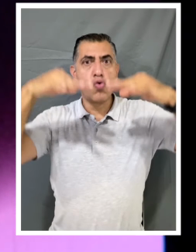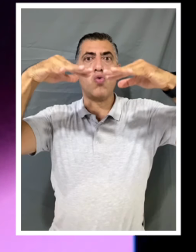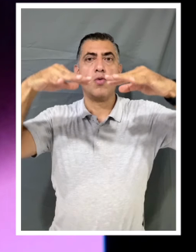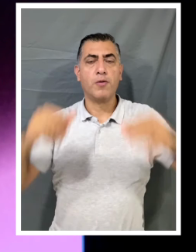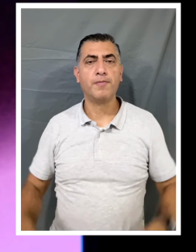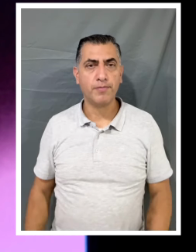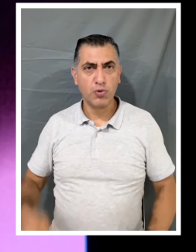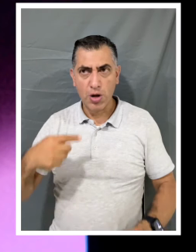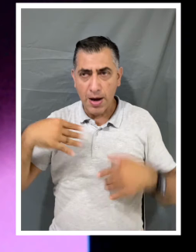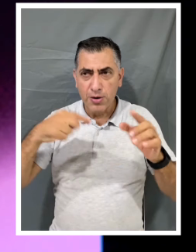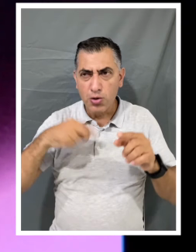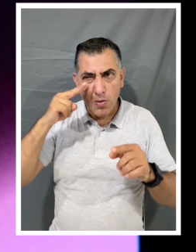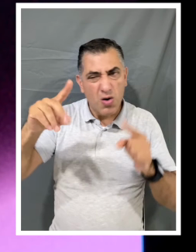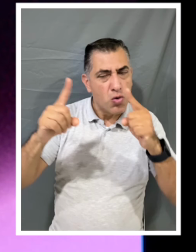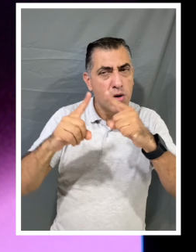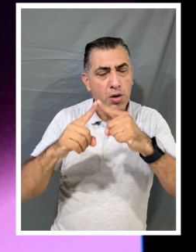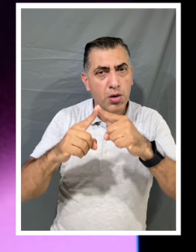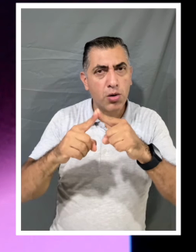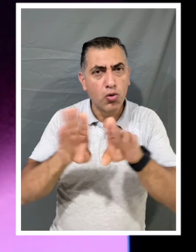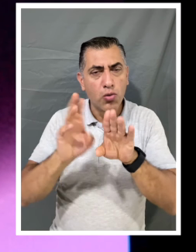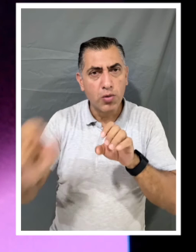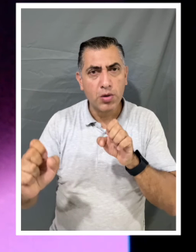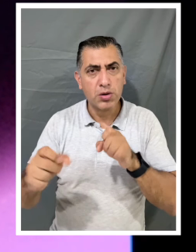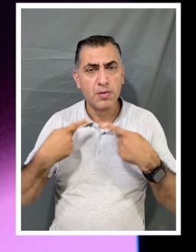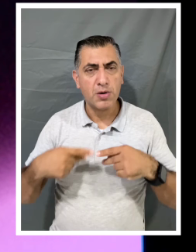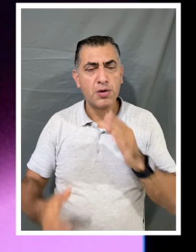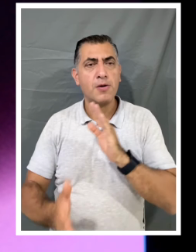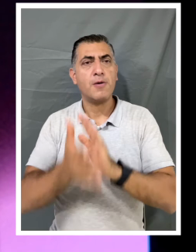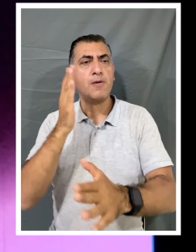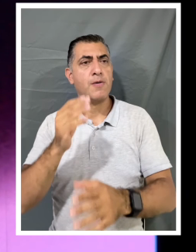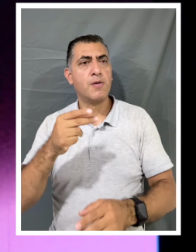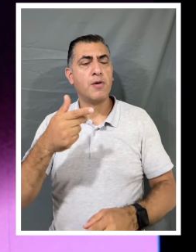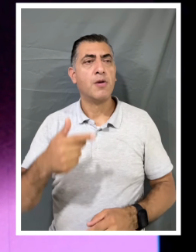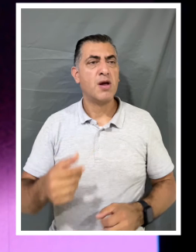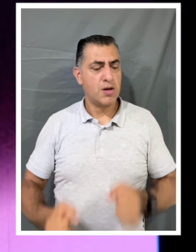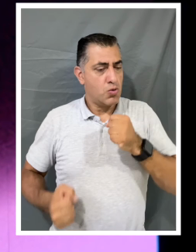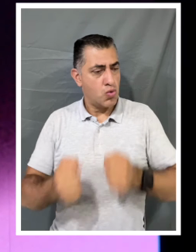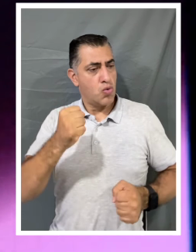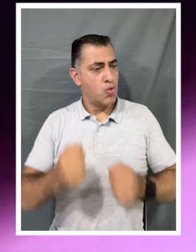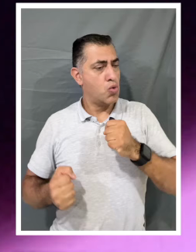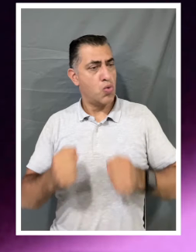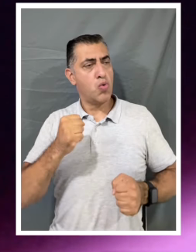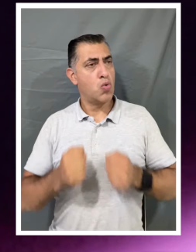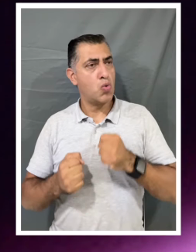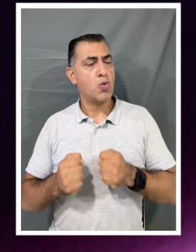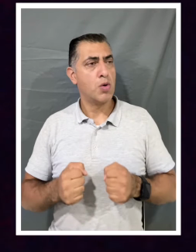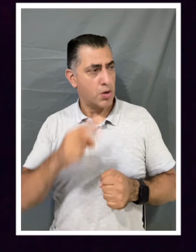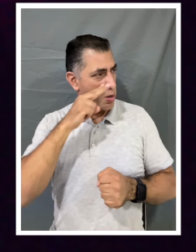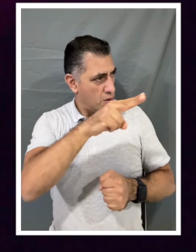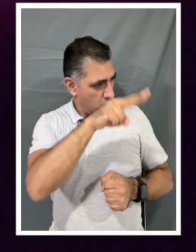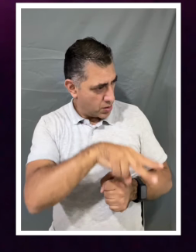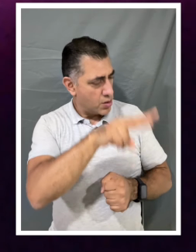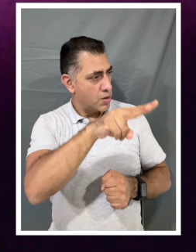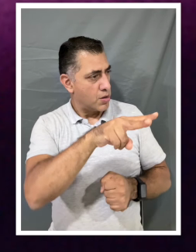que yo veo a la iglesia Como esos que van al gym y nunca hacen pierna tienes algún amigo así No levantes la mano y si vino